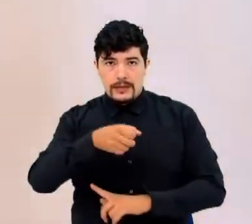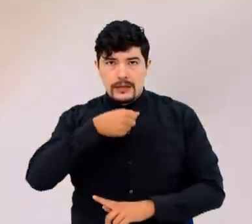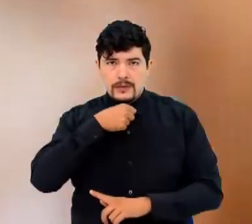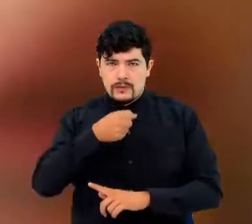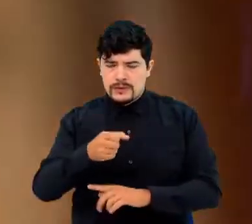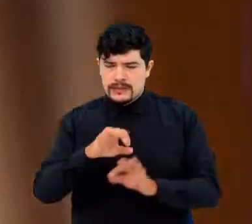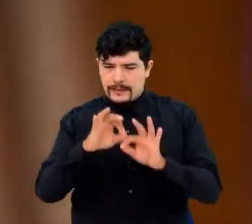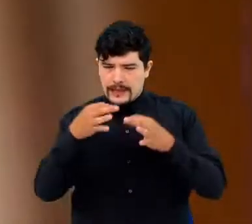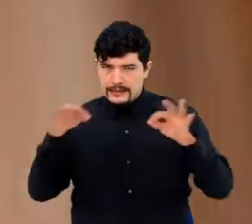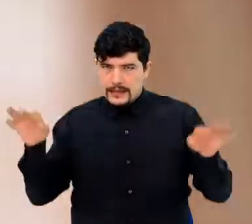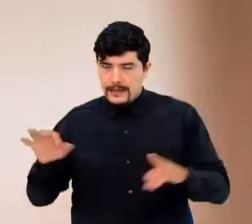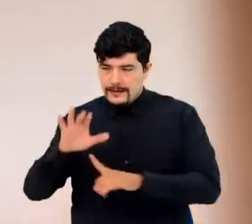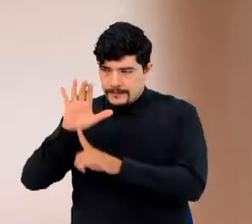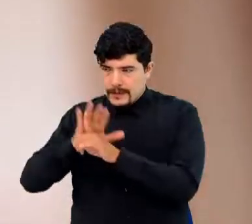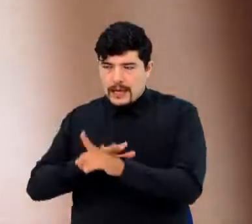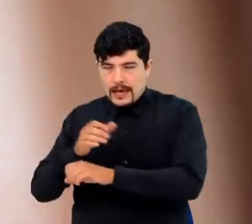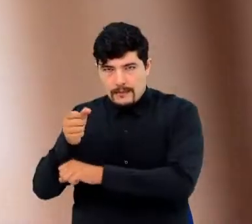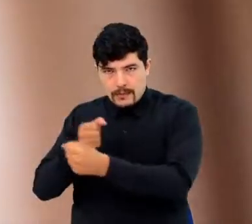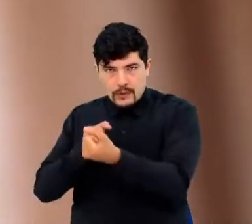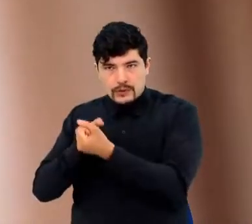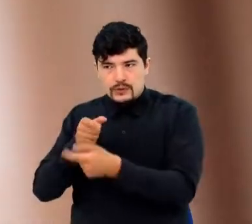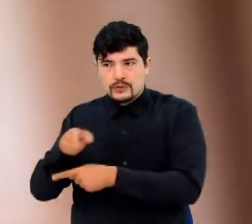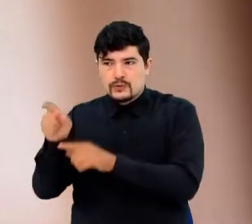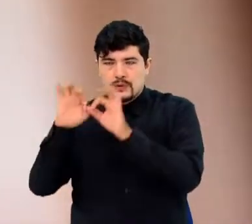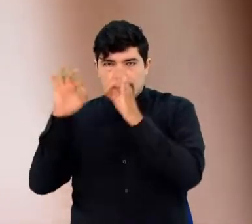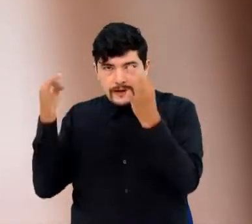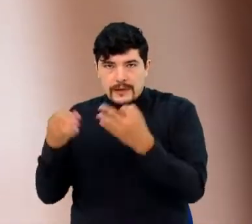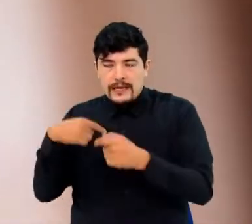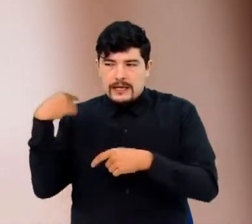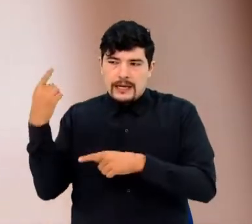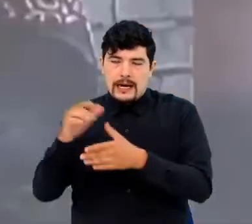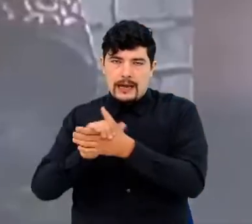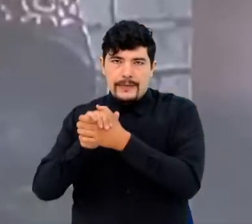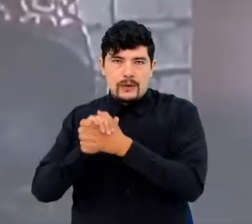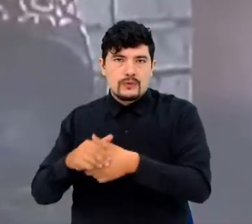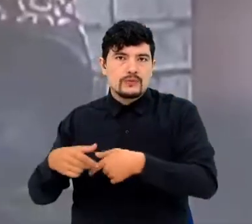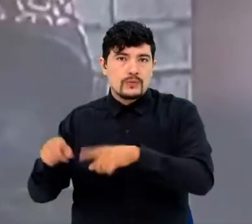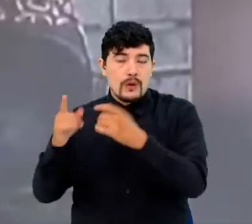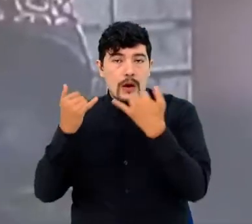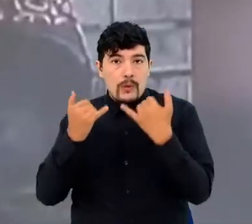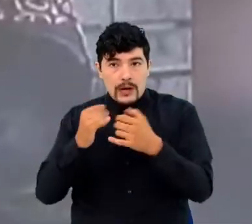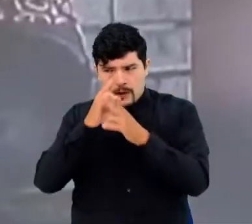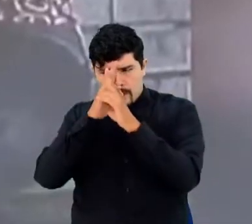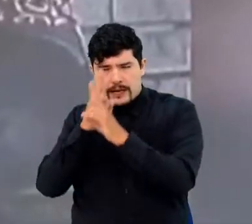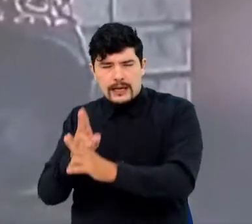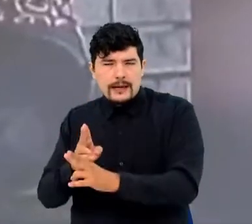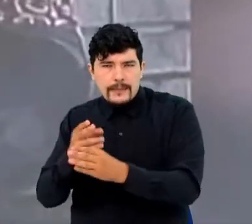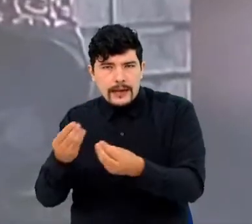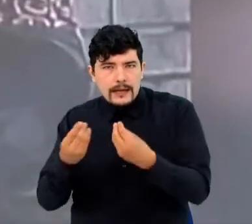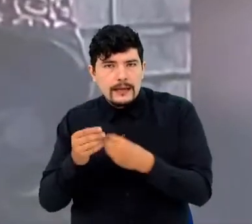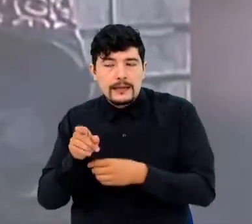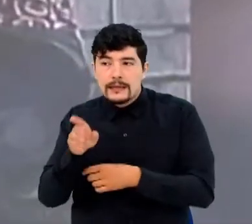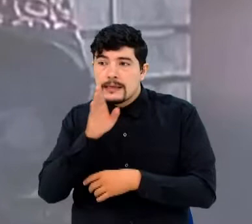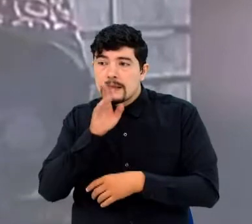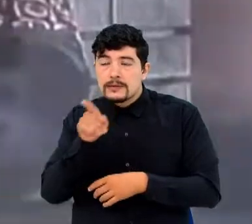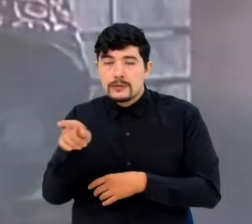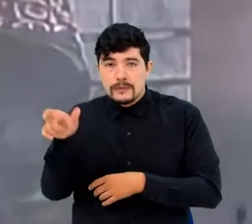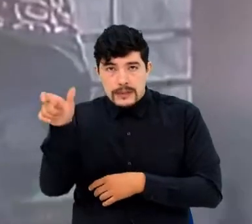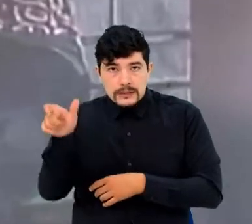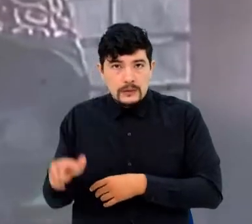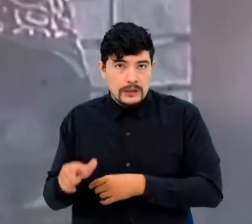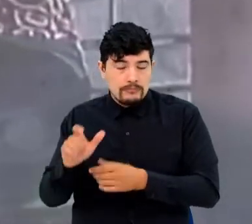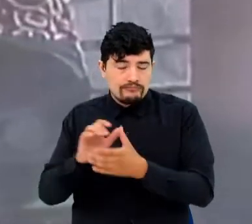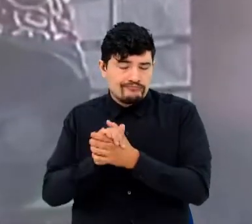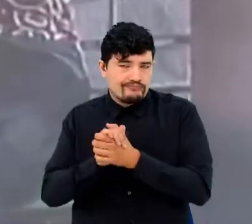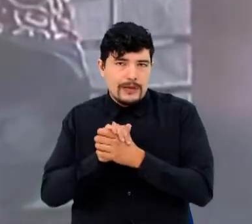de condolencias para todos sus fanáticos y familiares. Por esta razón, queremos hacer este pequeño homenaje para uno de los personajes más queridos